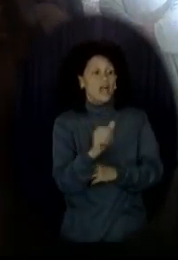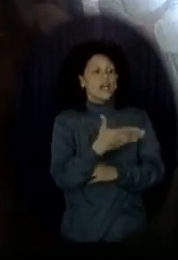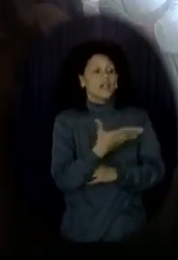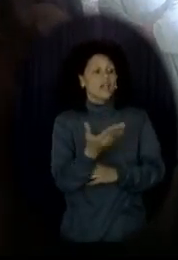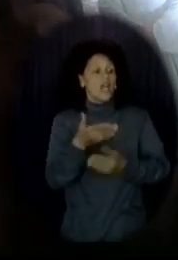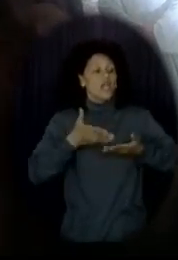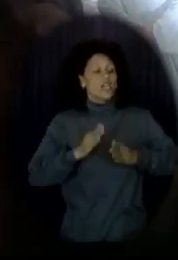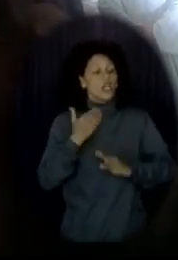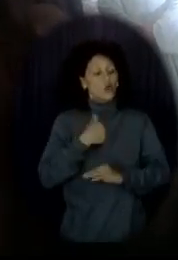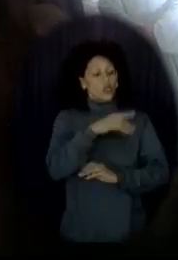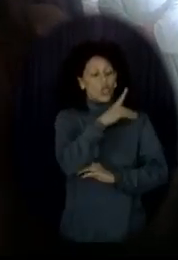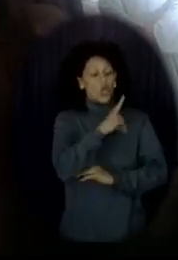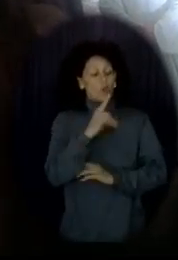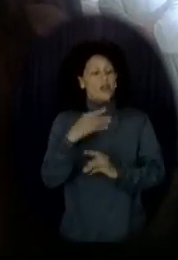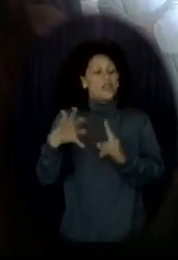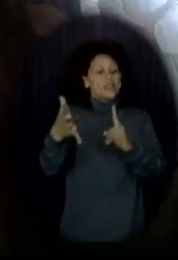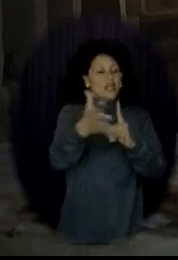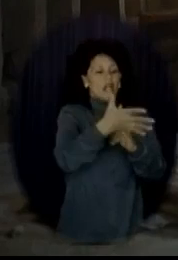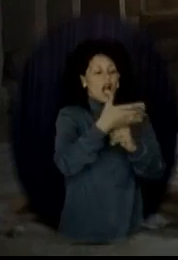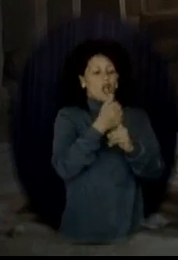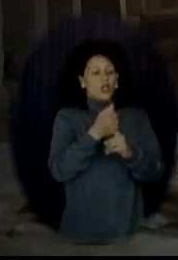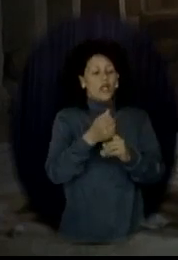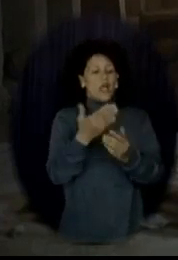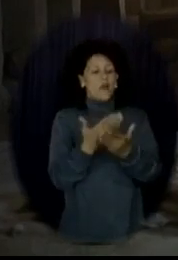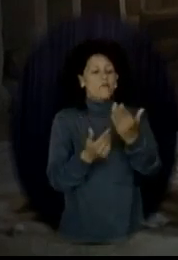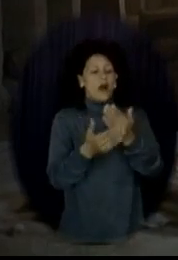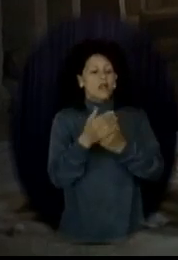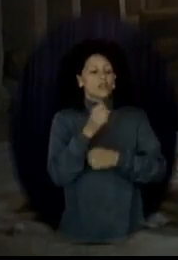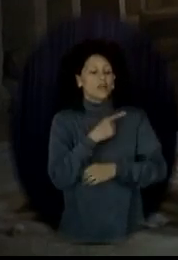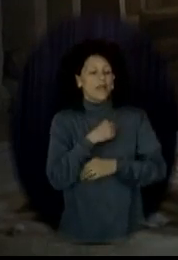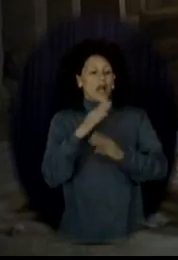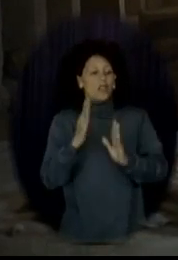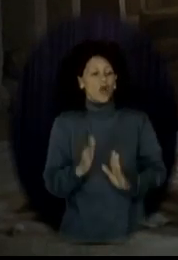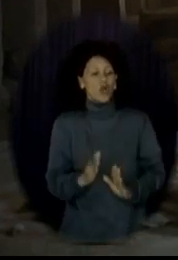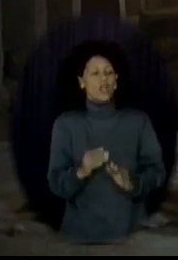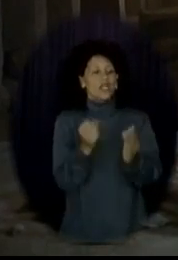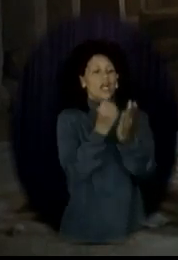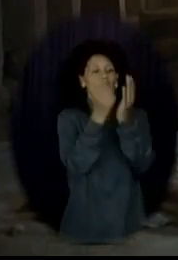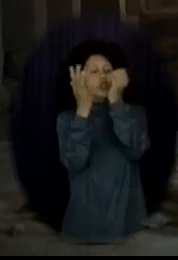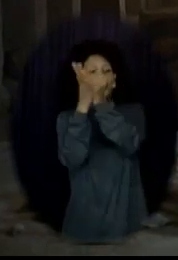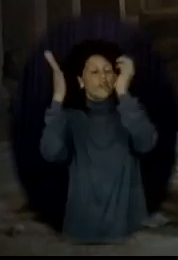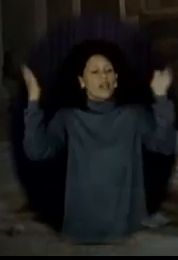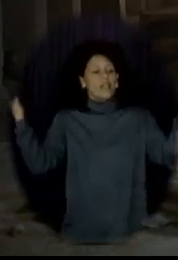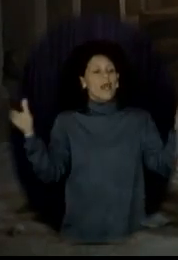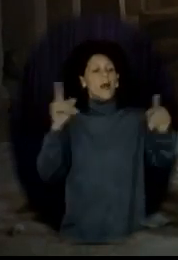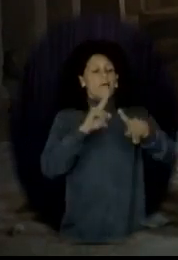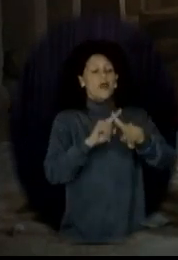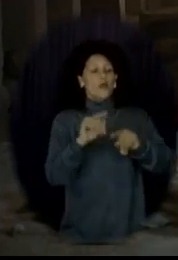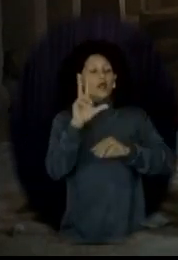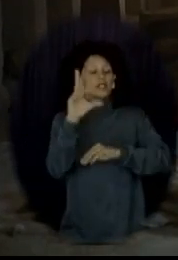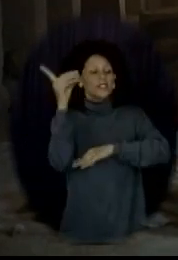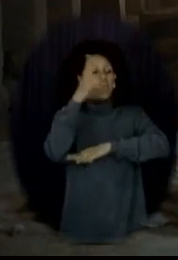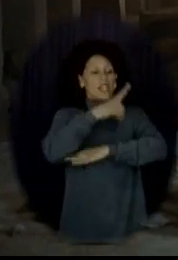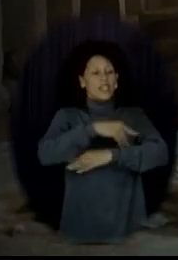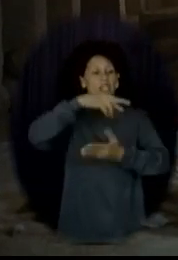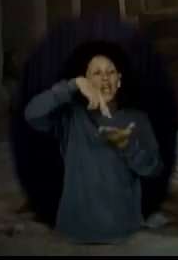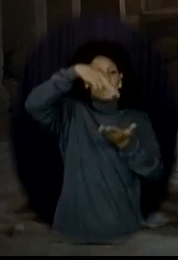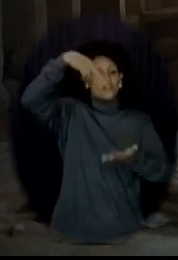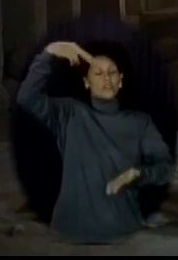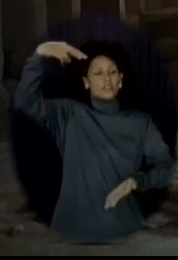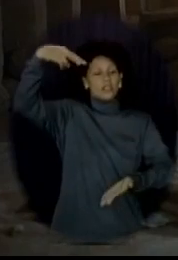Galilea. Que el Hijo del Hombre tenía que ser entregado en manos de los pecadores, que lo crucificarían y que al tercer día